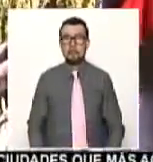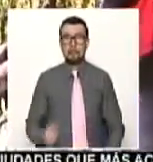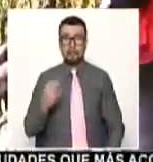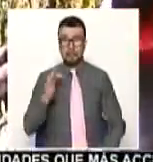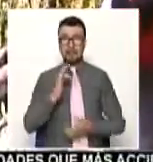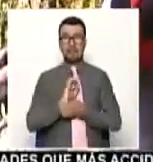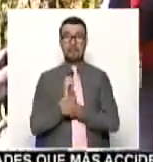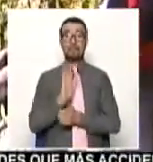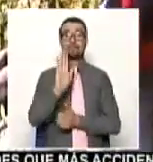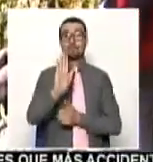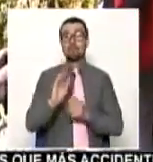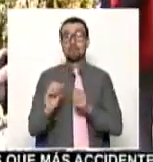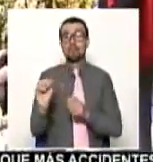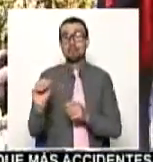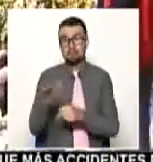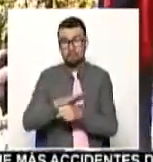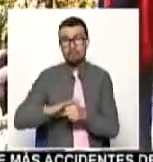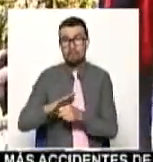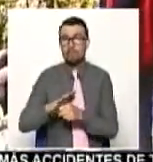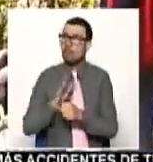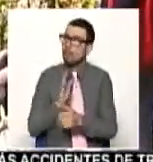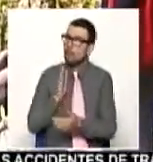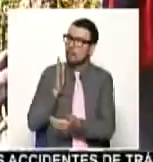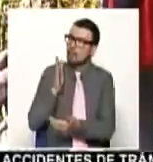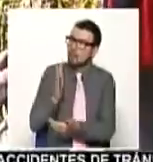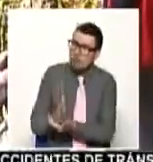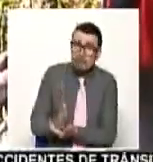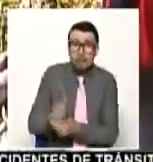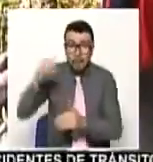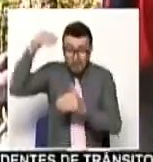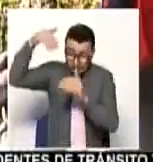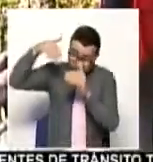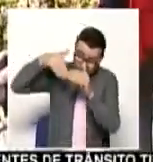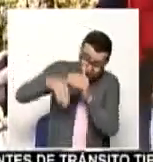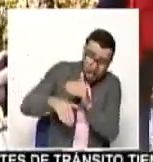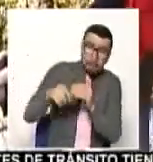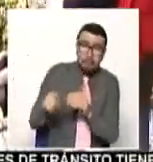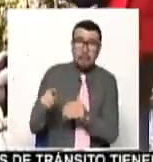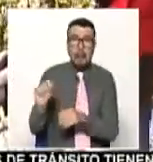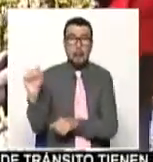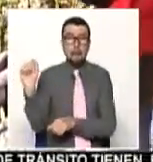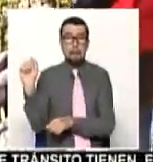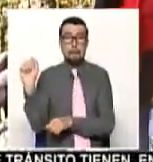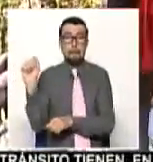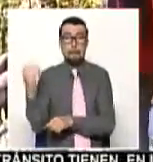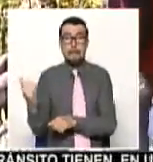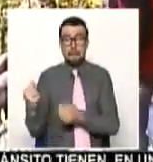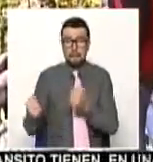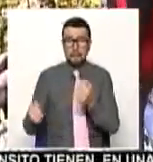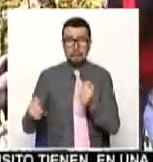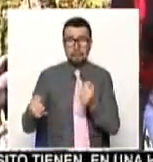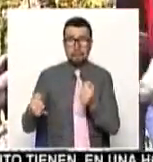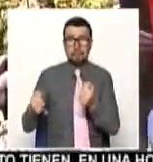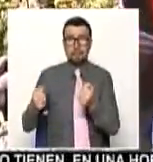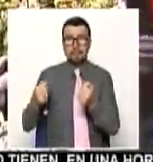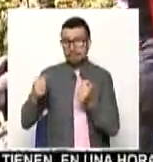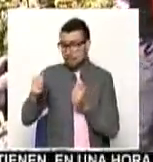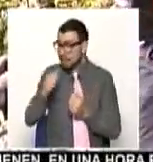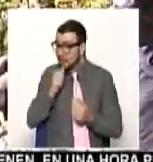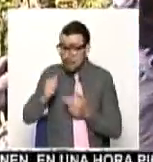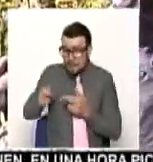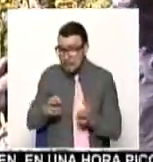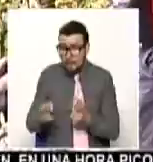Telecafé en tu barrio. Nos internamos en una cañada de uno de los barrios más populares en la capital del Quindío.